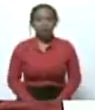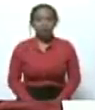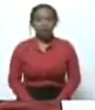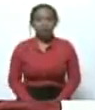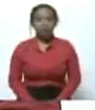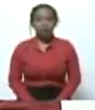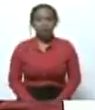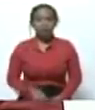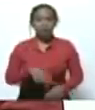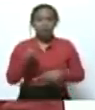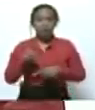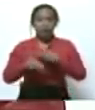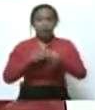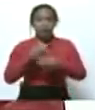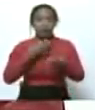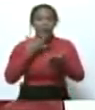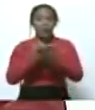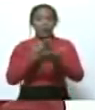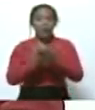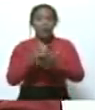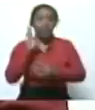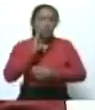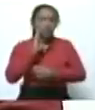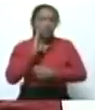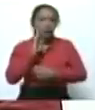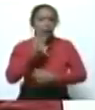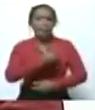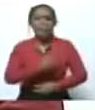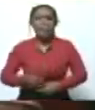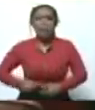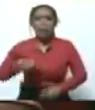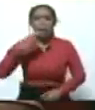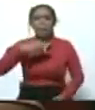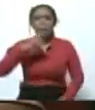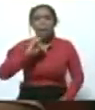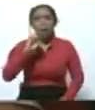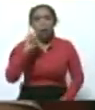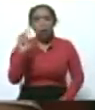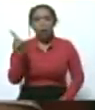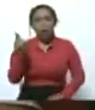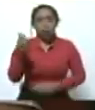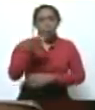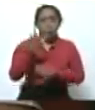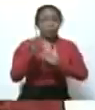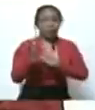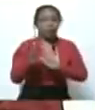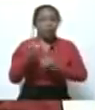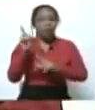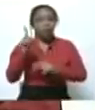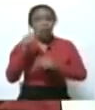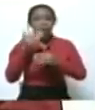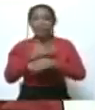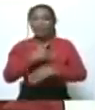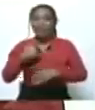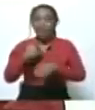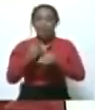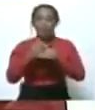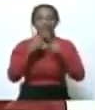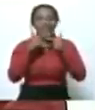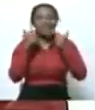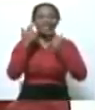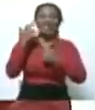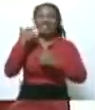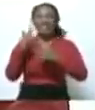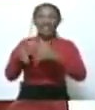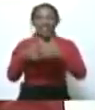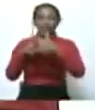Le estaban haciendo una propuesta indecente al presidente Perón. Así, más o menos. Ellos quieren sonreírle a los gringos, que creen que los gringos lo van